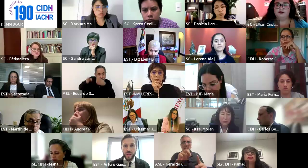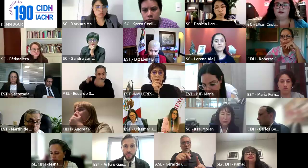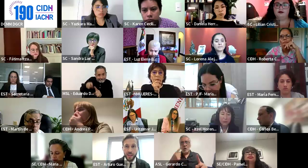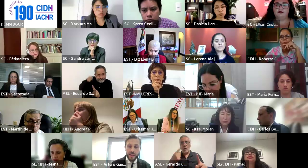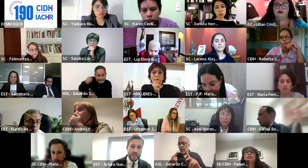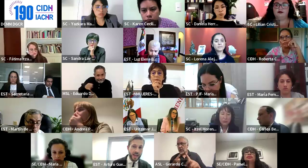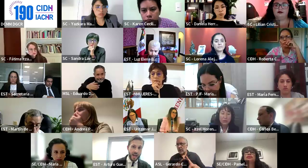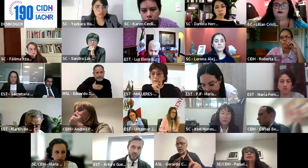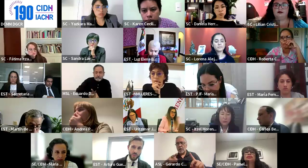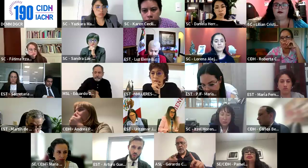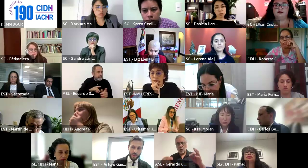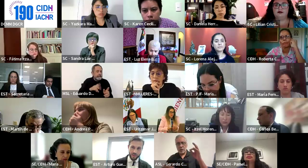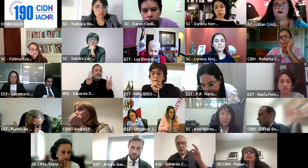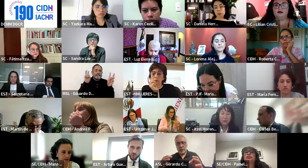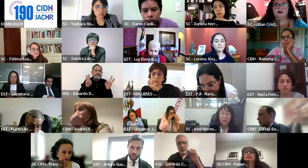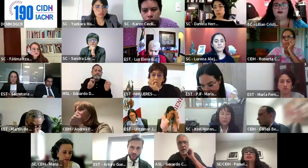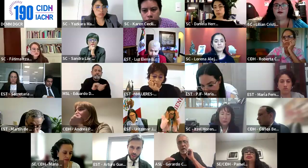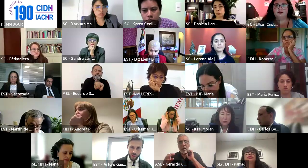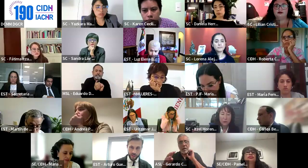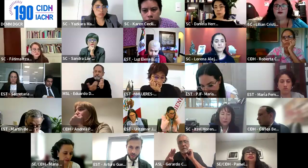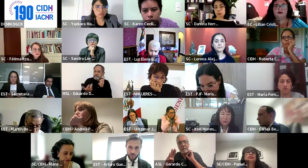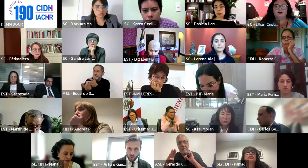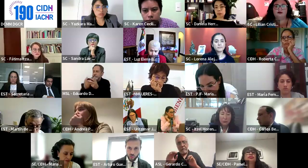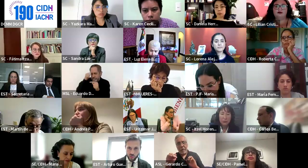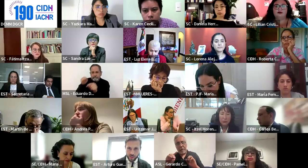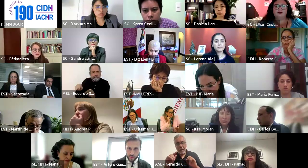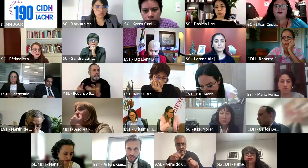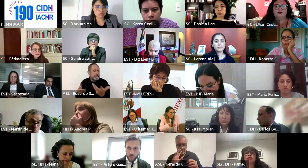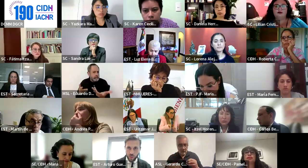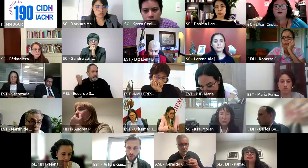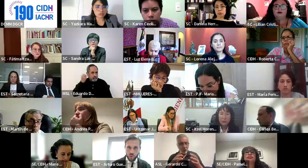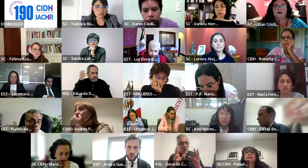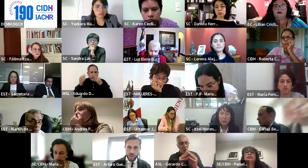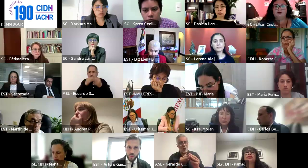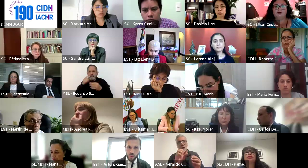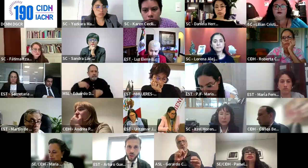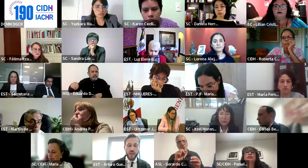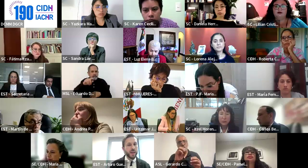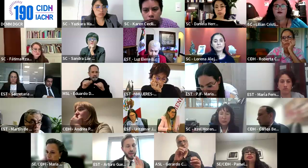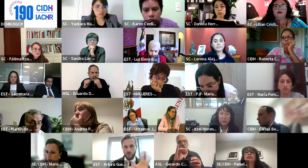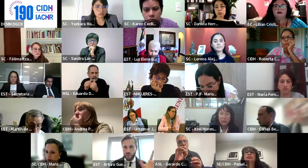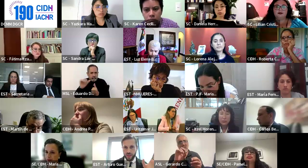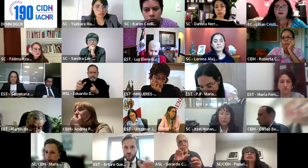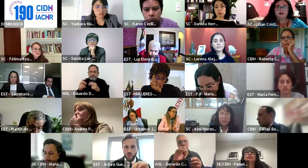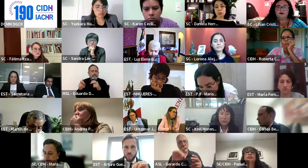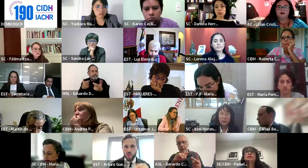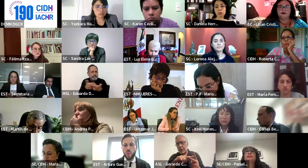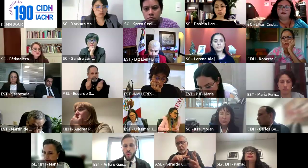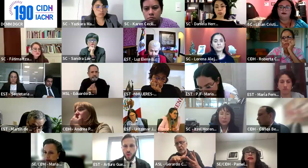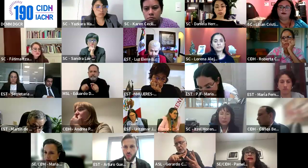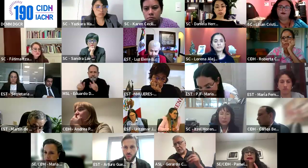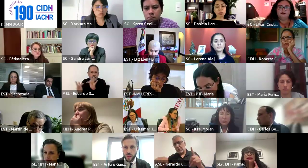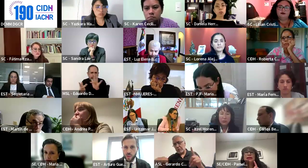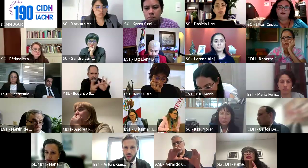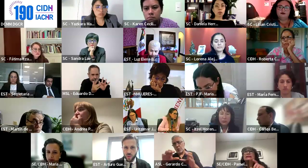la justicia adaptada. Al respecto, partimos de foros con sociedad civil, con algunos colectivos, con distintos grupos,